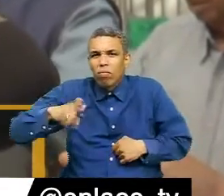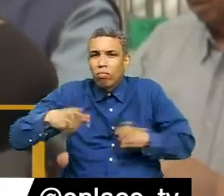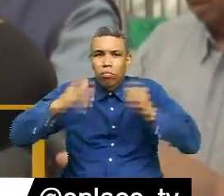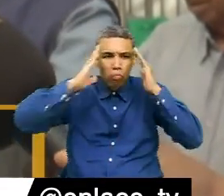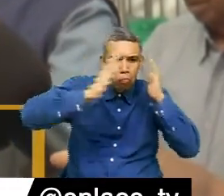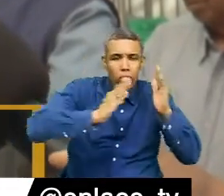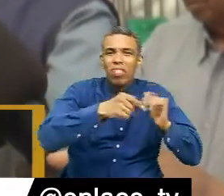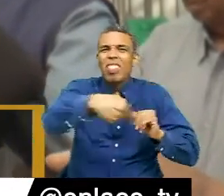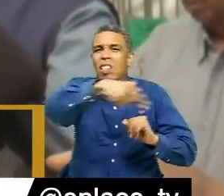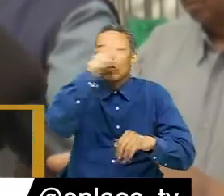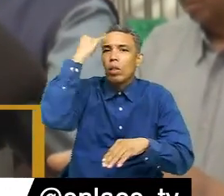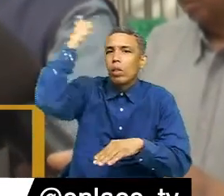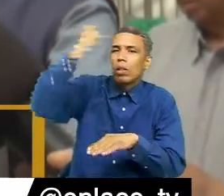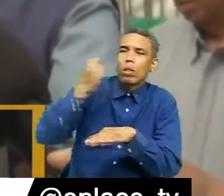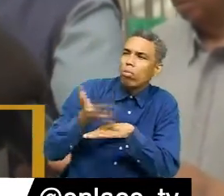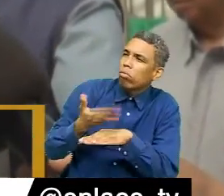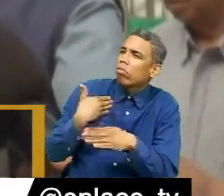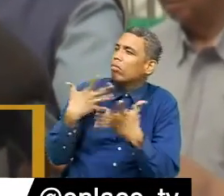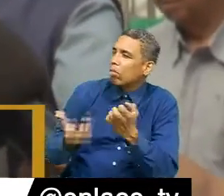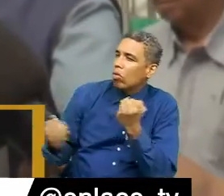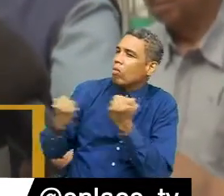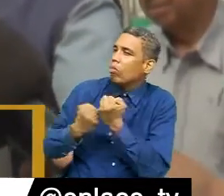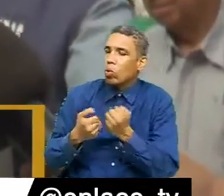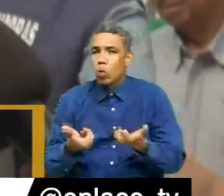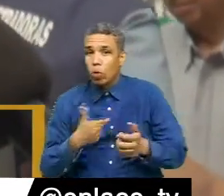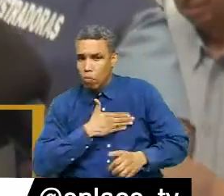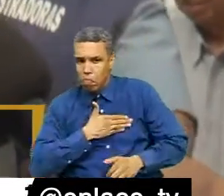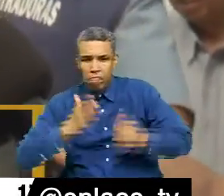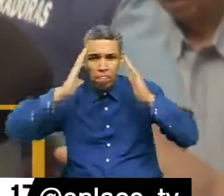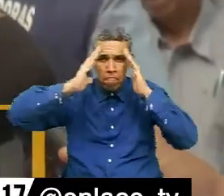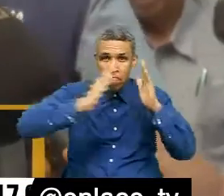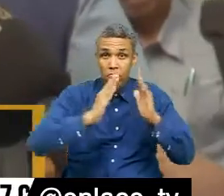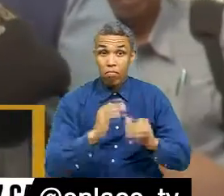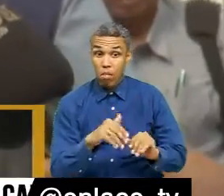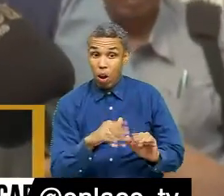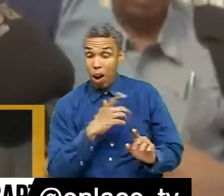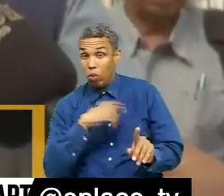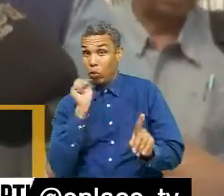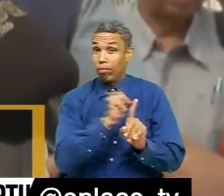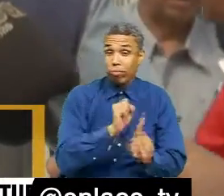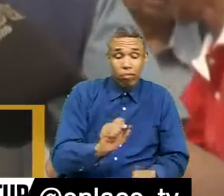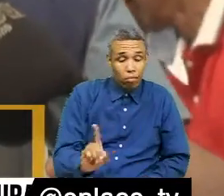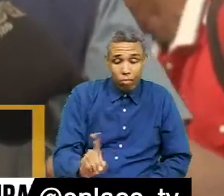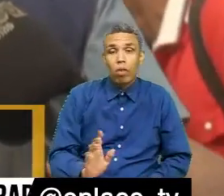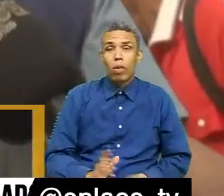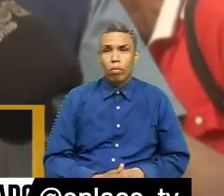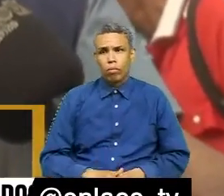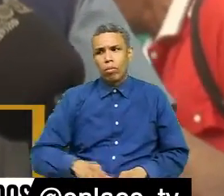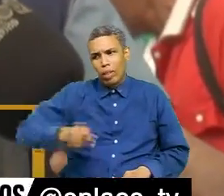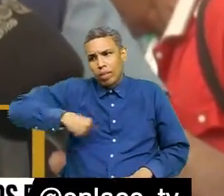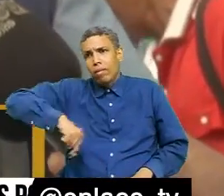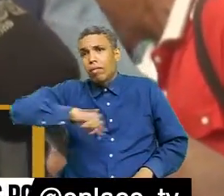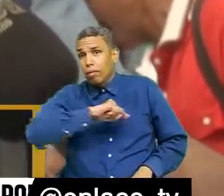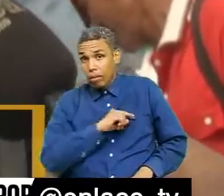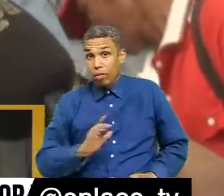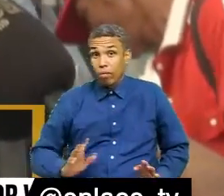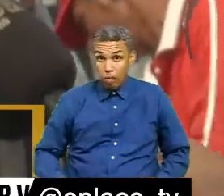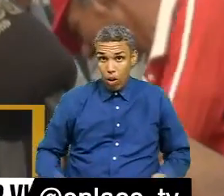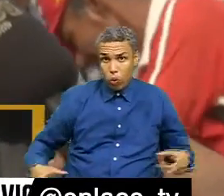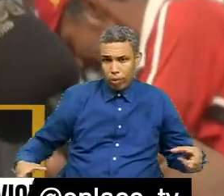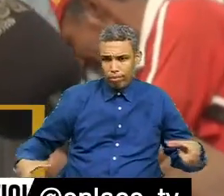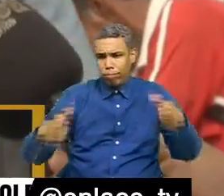propuestas tienen. Y por supuesto que no están solas, están acompañadas. El Congreso de la República tiene una comisión muy importante